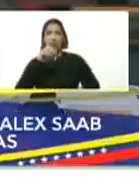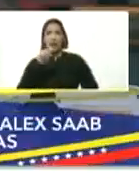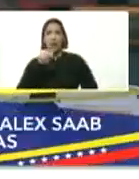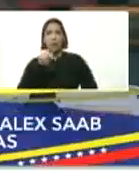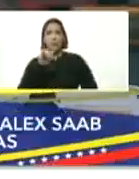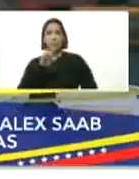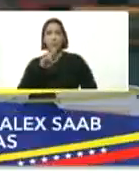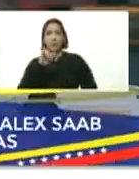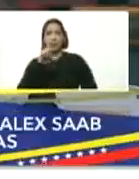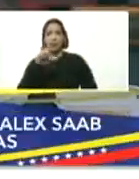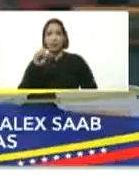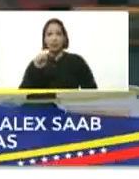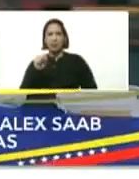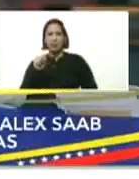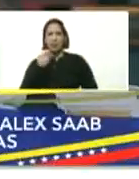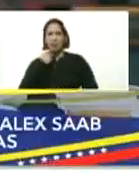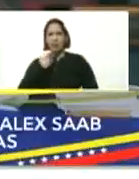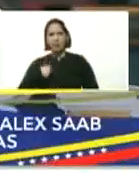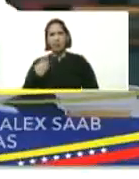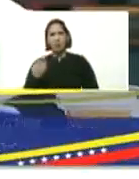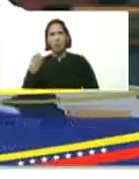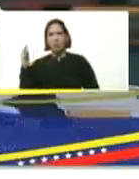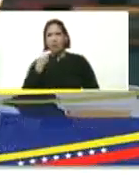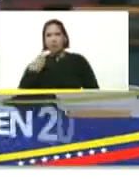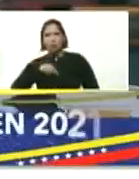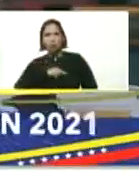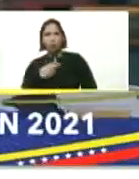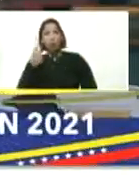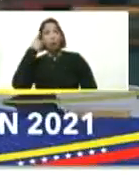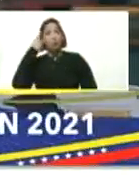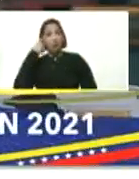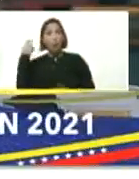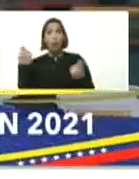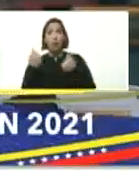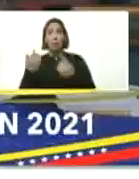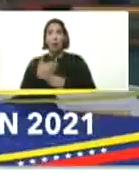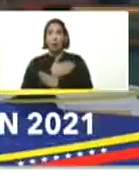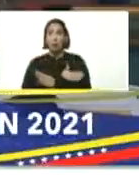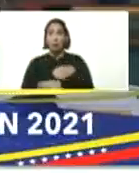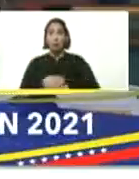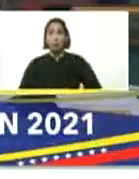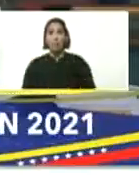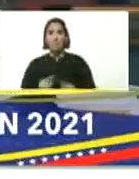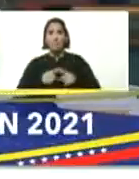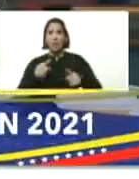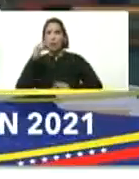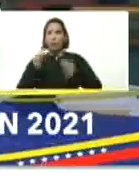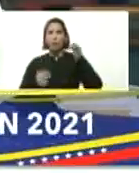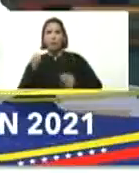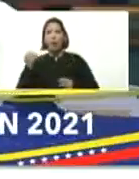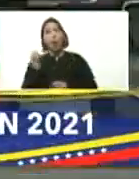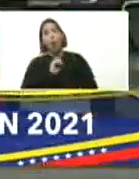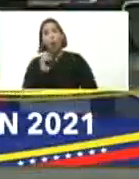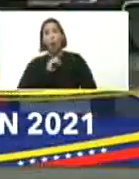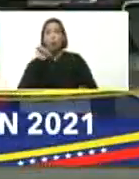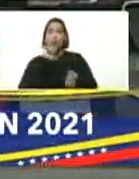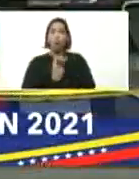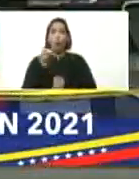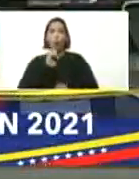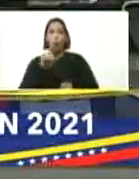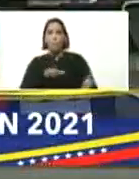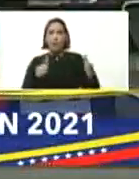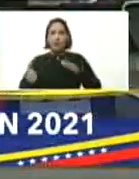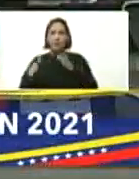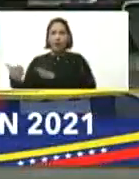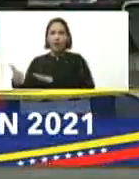decíamos, vienen por nosotros. Ya sabíamos que era la campaña previa para justificar o capturarnos, encarcelarnos o matarnos,